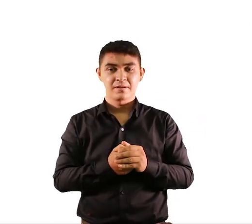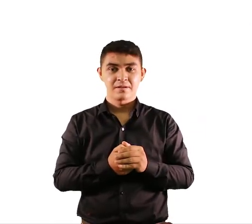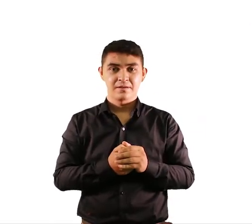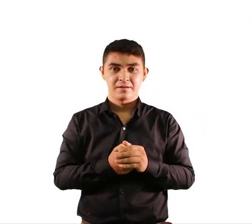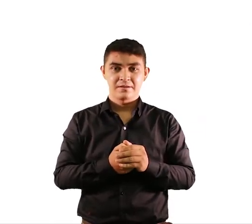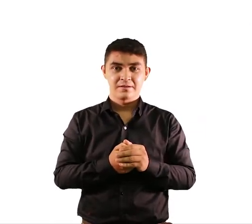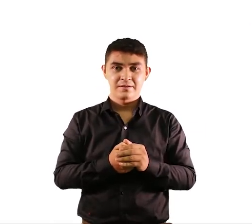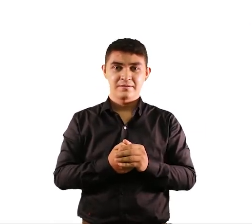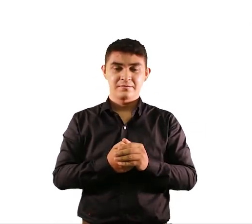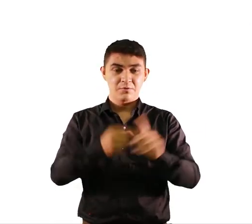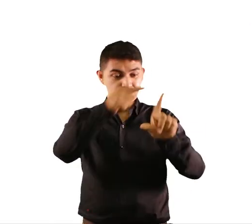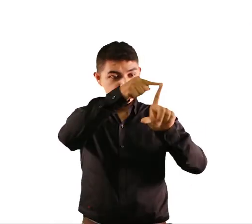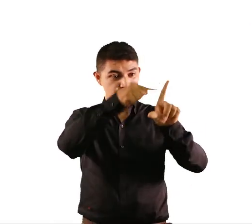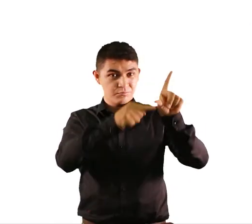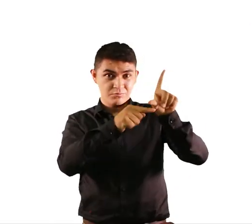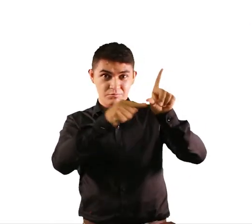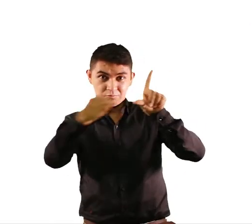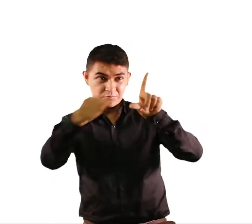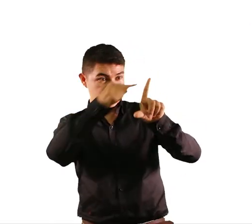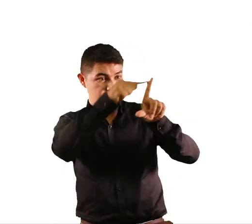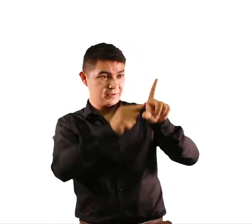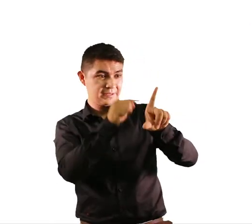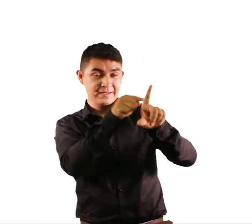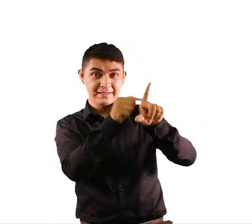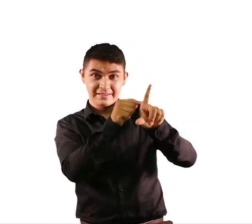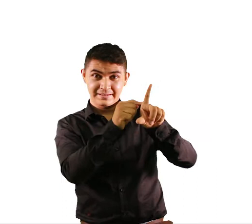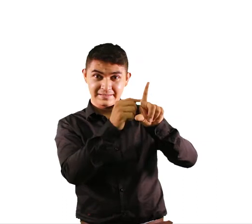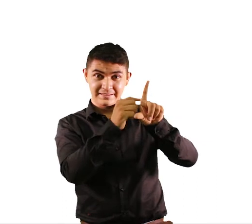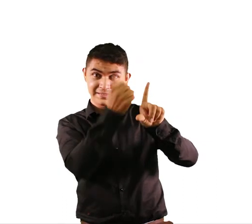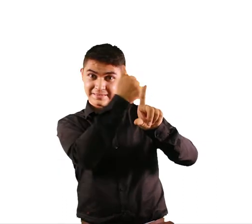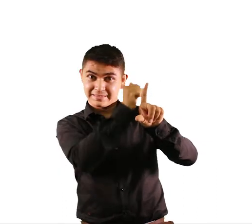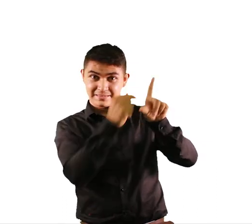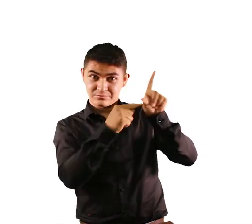catetos miden 10 y 12 metros.